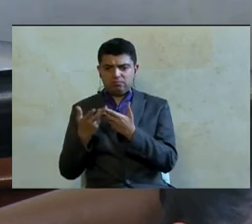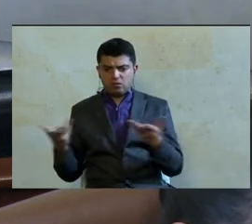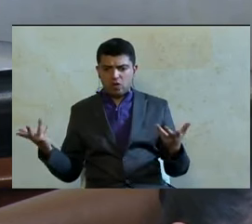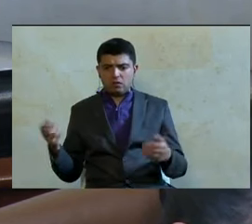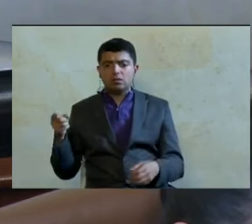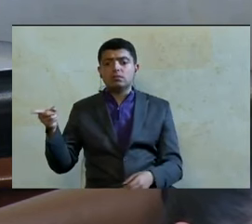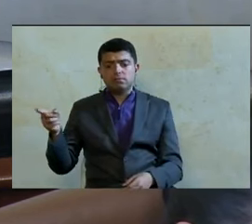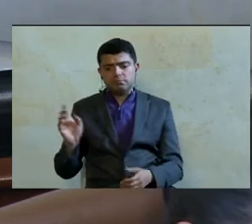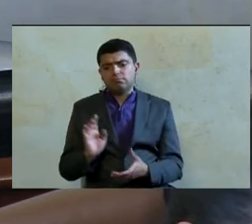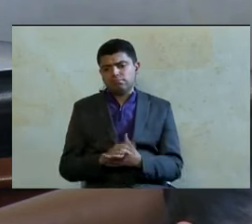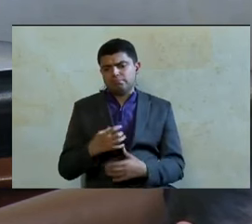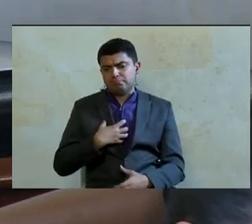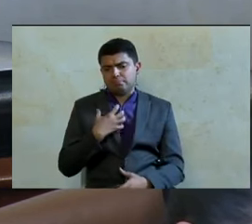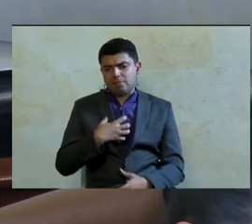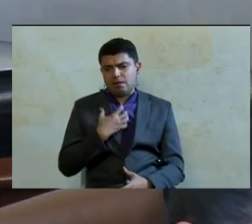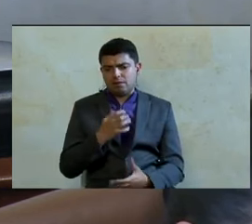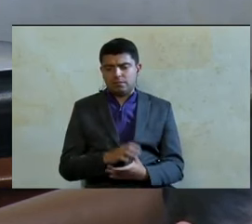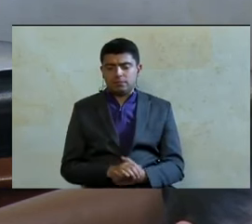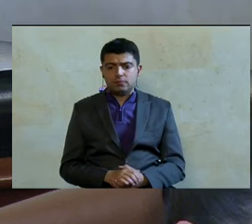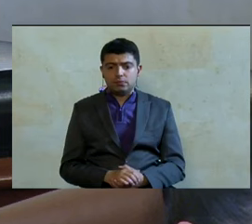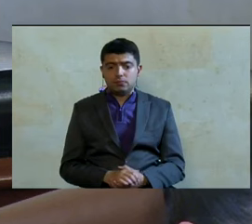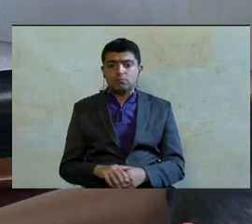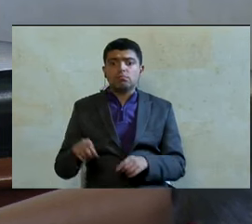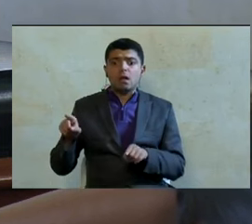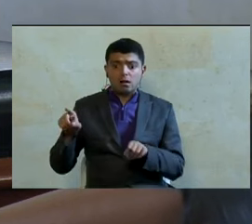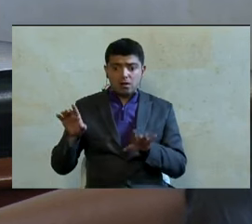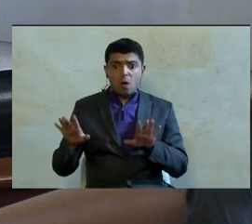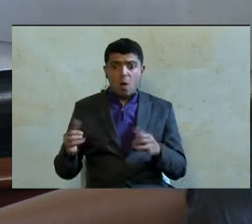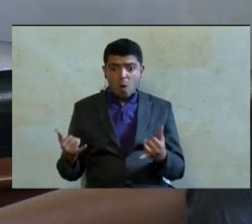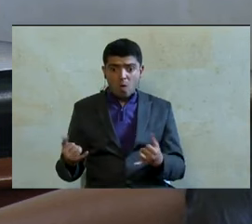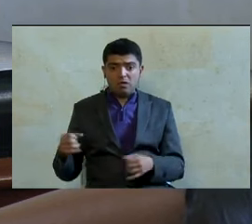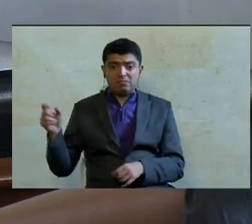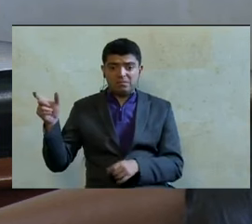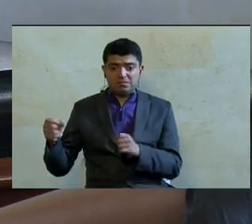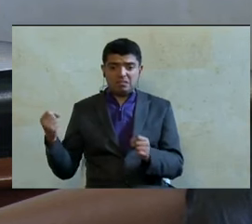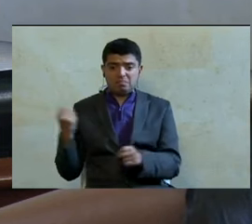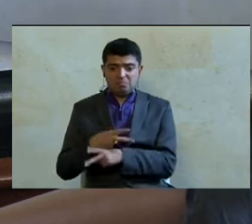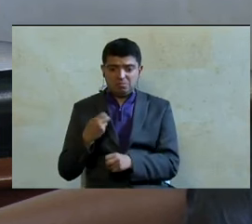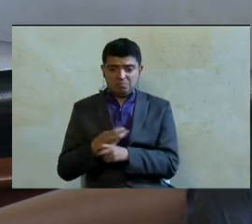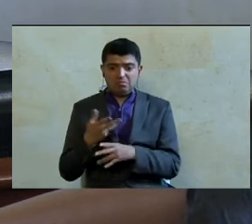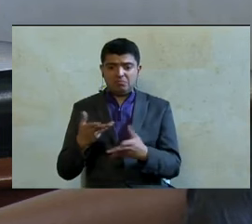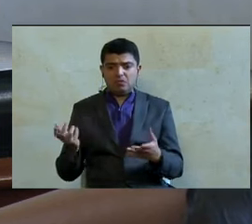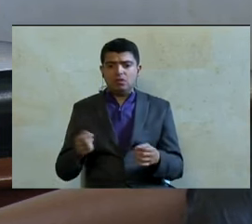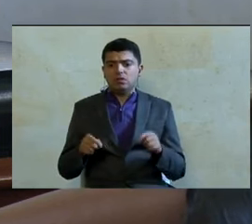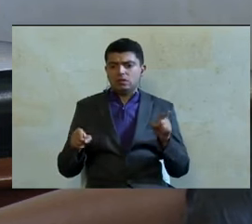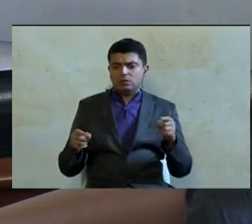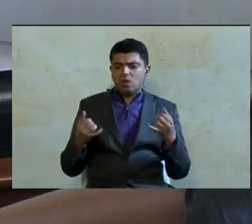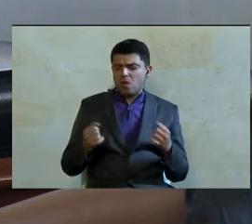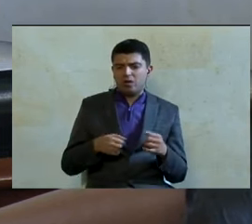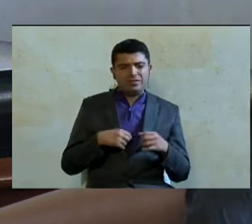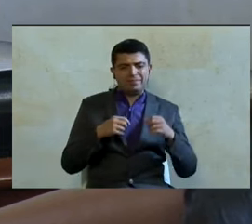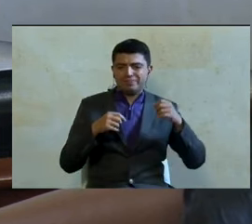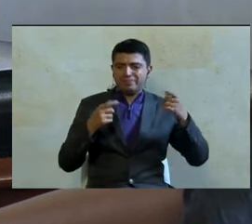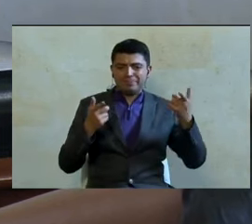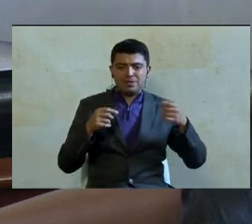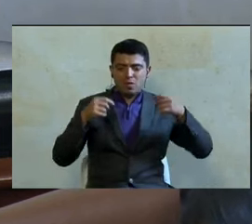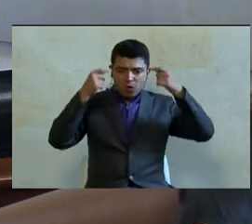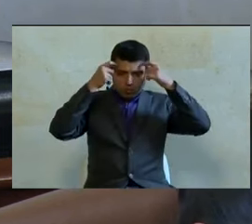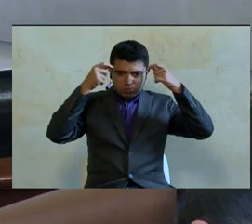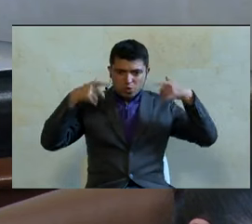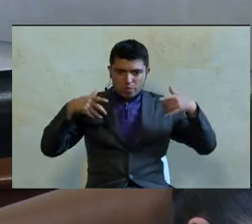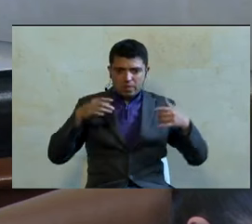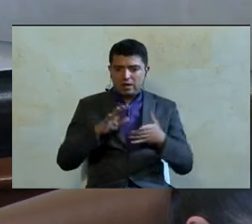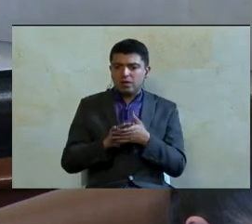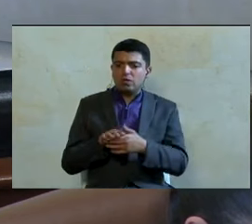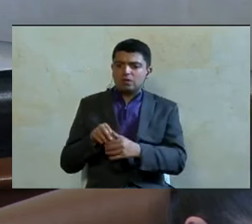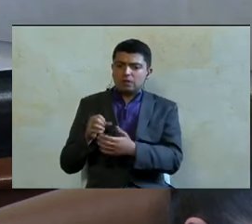garantista no los pueden tocar Ni con el pétalo de una rosa Claro que hay quejas